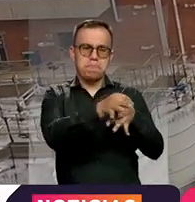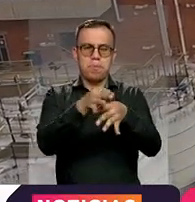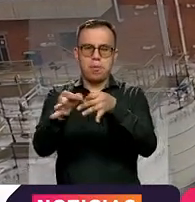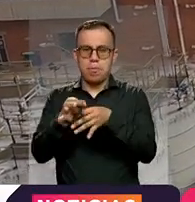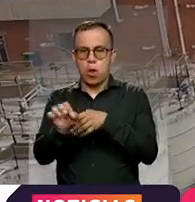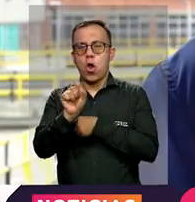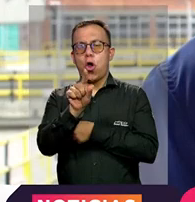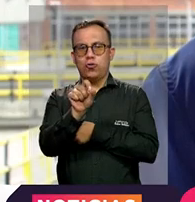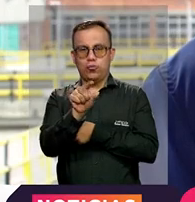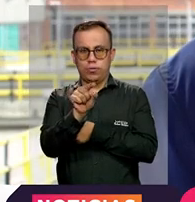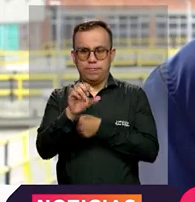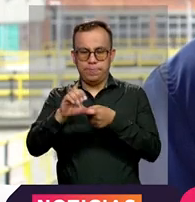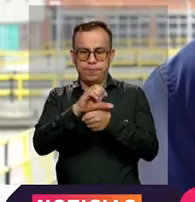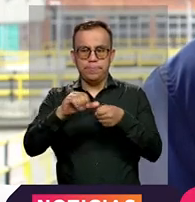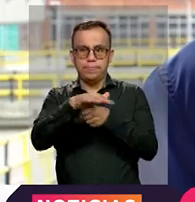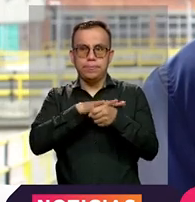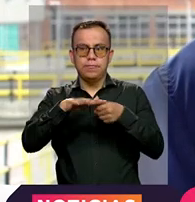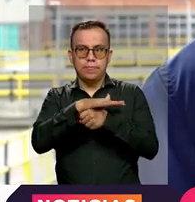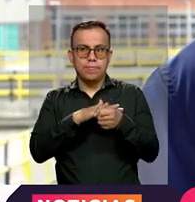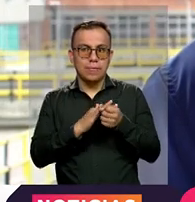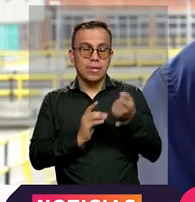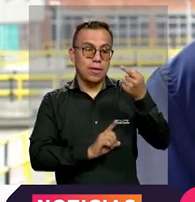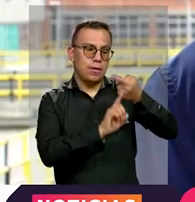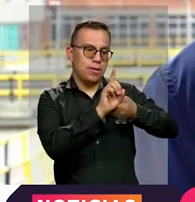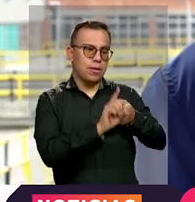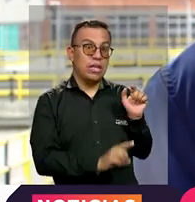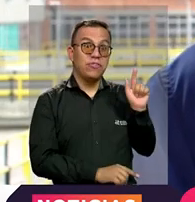de Cundinamarca. Una obra que desde febrero